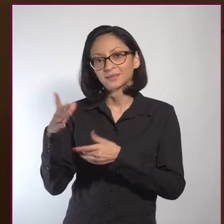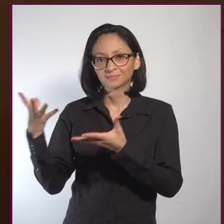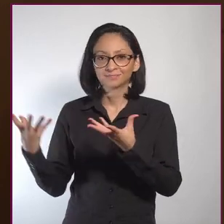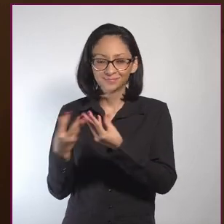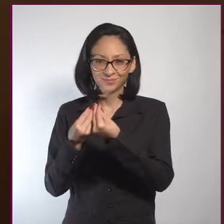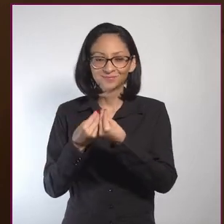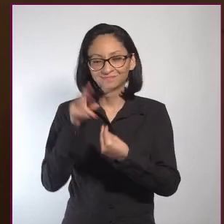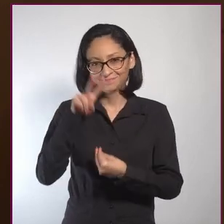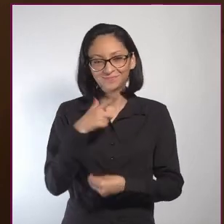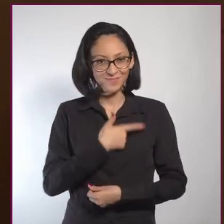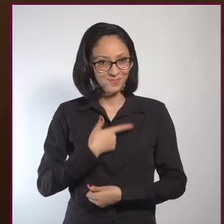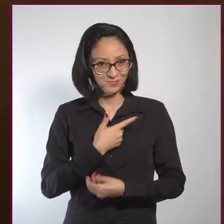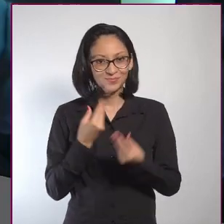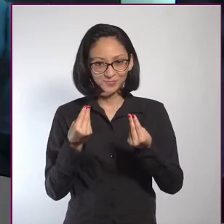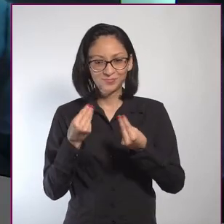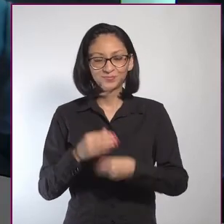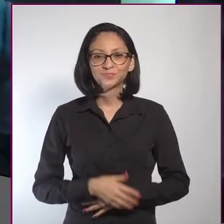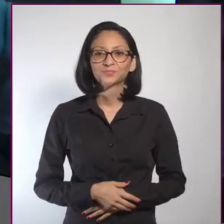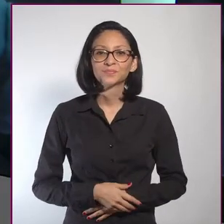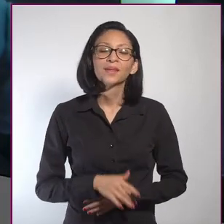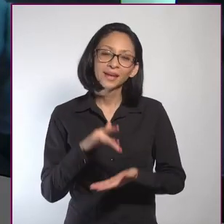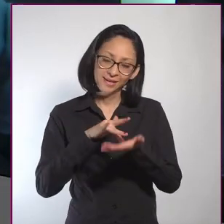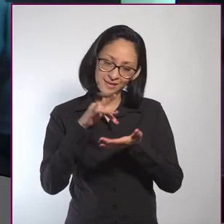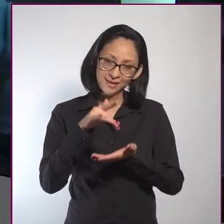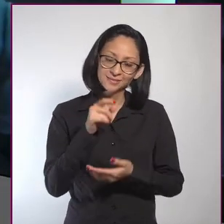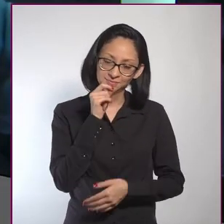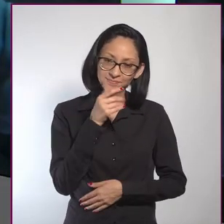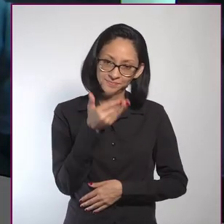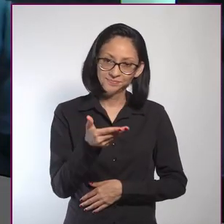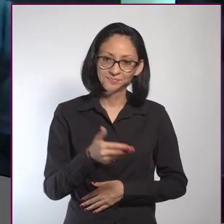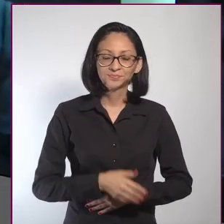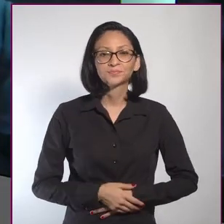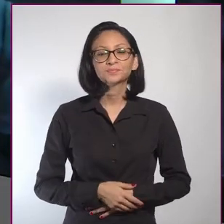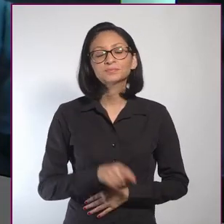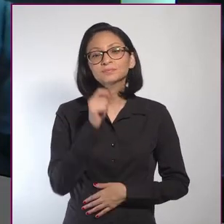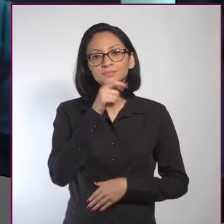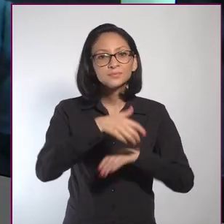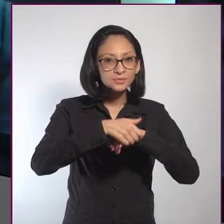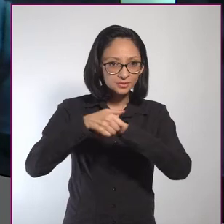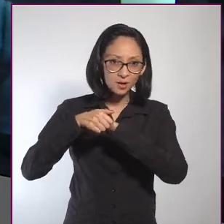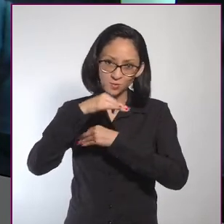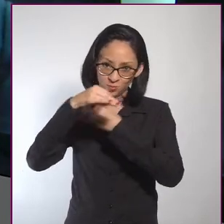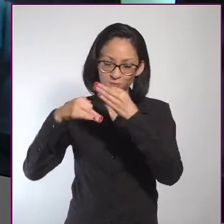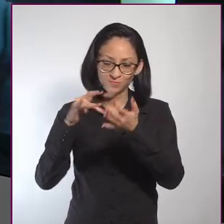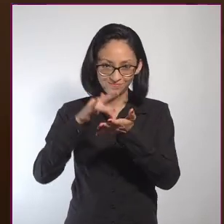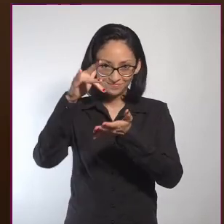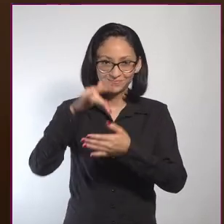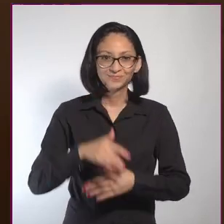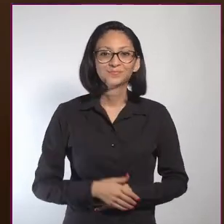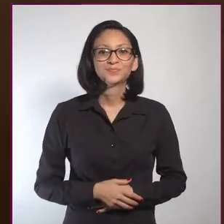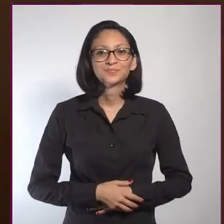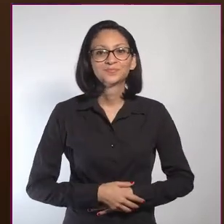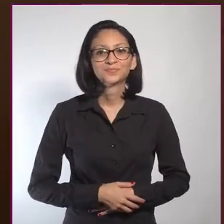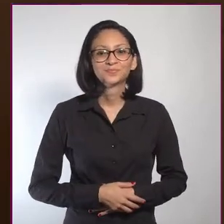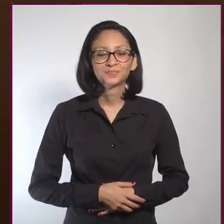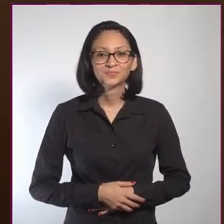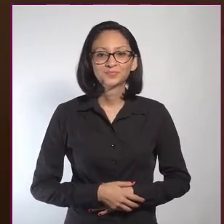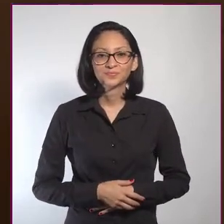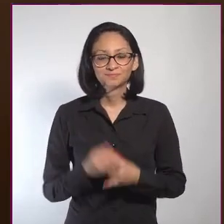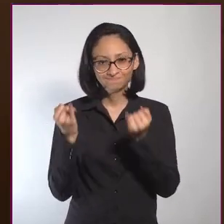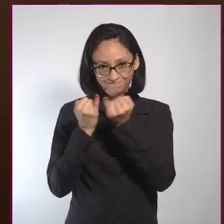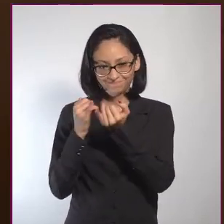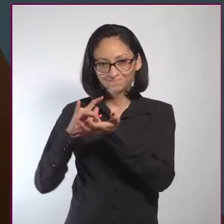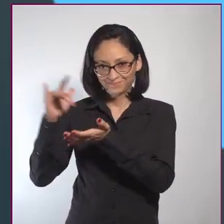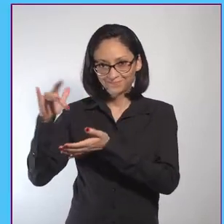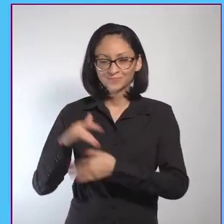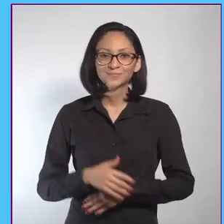Es un placer tenerlo aquí con nosotros. Gracias, Pamela, y un placer saludar a usted y a su audiencia. Igualmente, doctor.